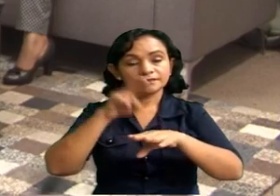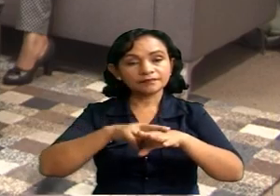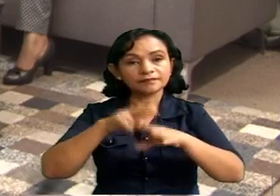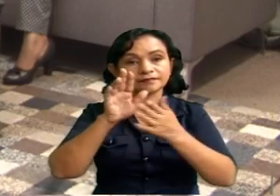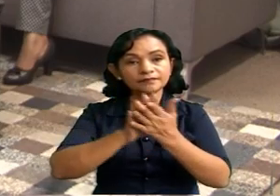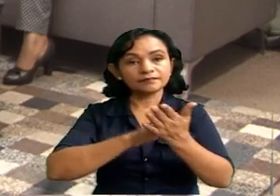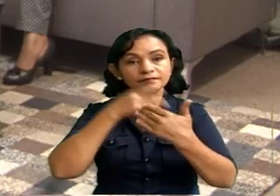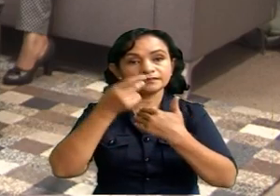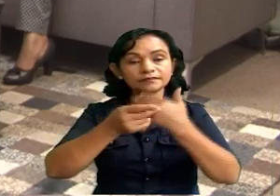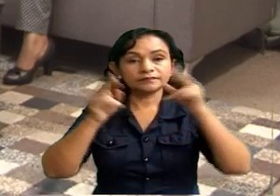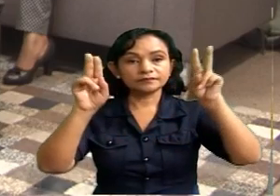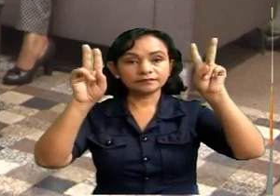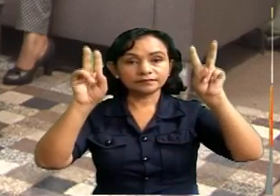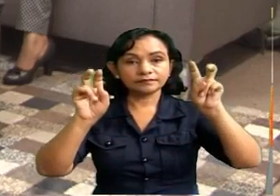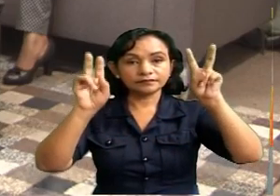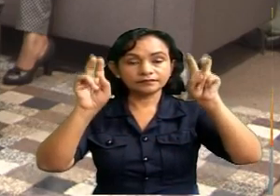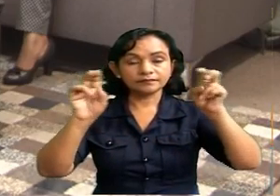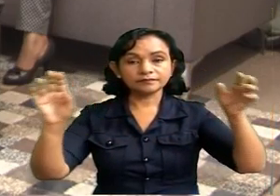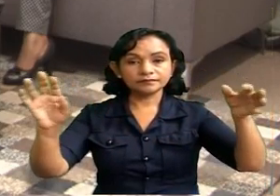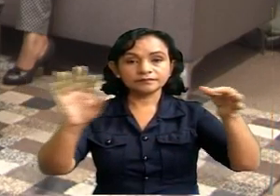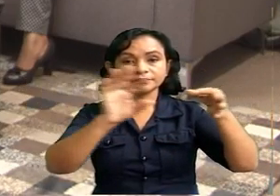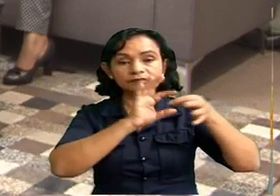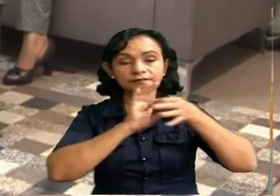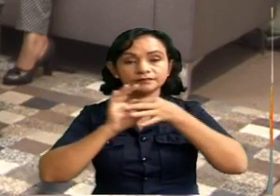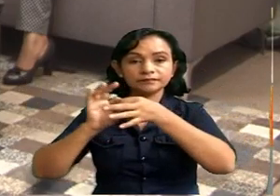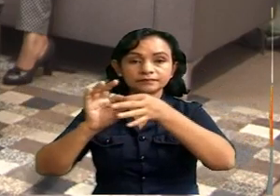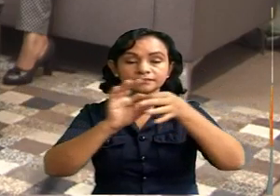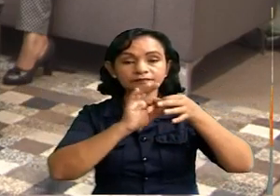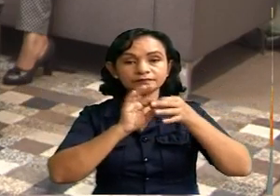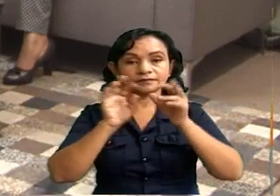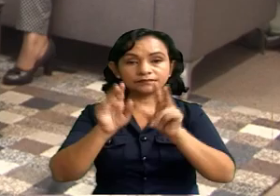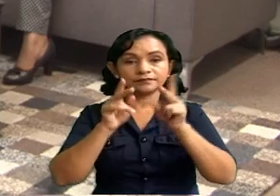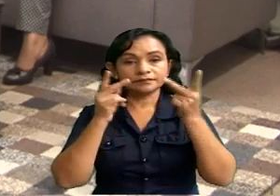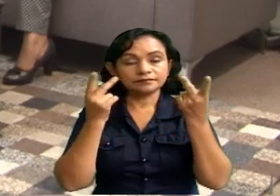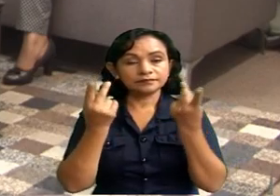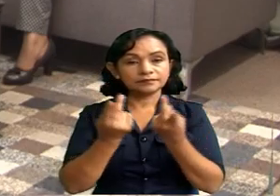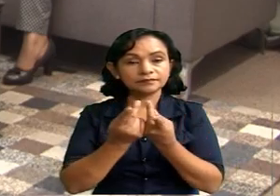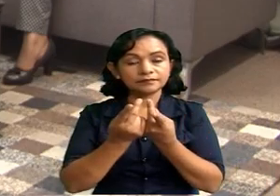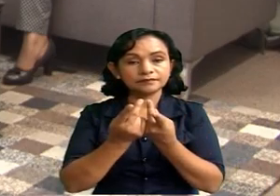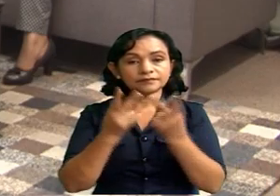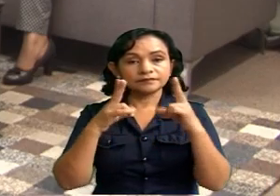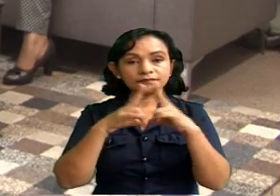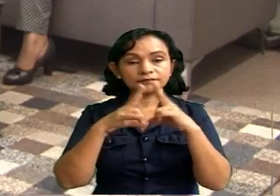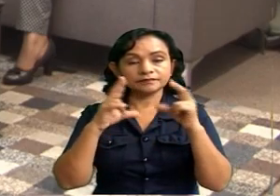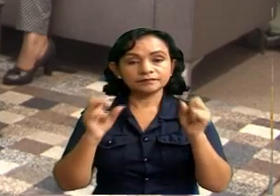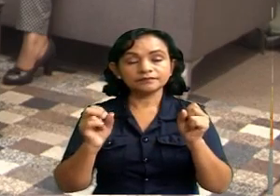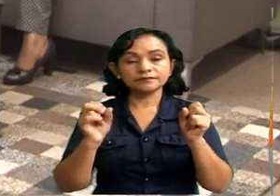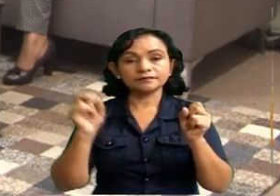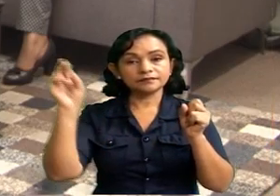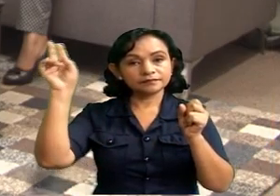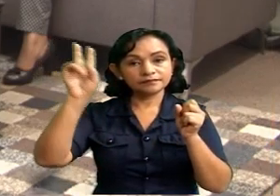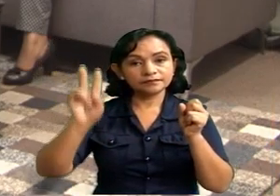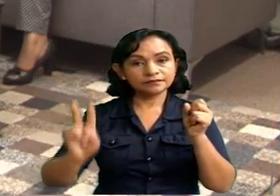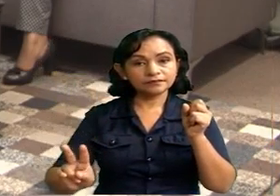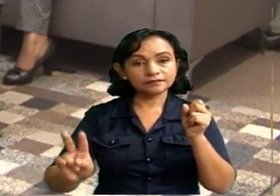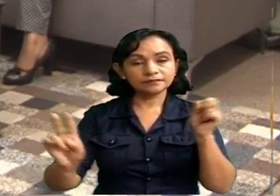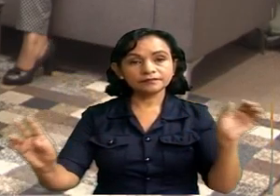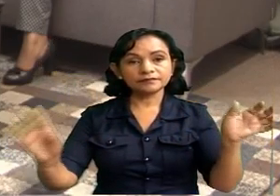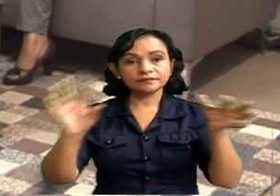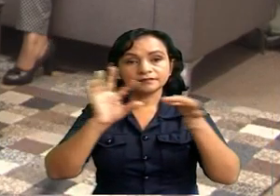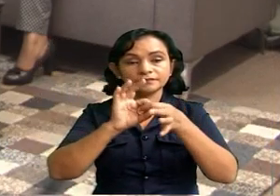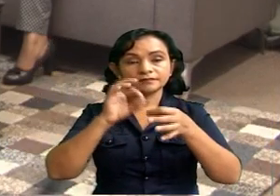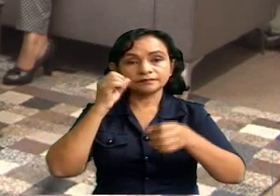como decía Elmer, la unidad y el amor que hay entre el pueblo venezolano y el pueblo nicaragüense, y la unidad de